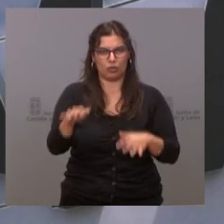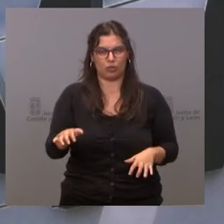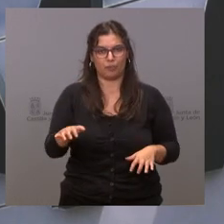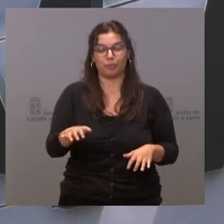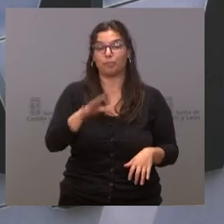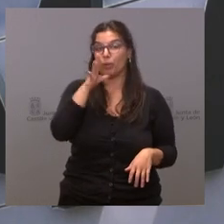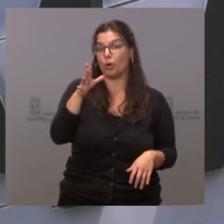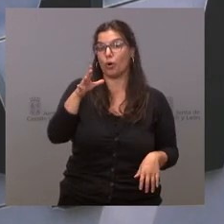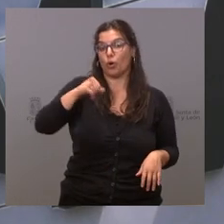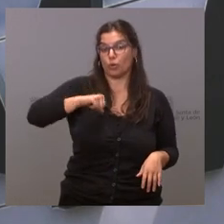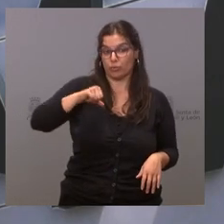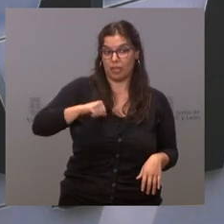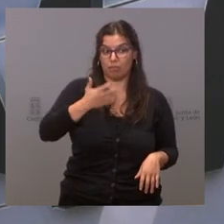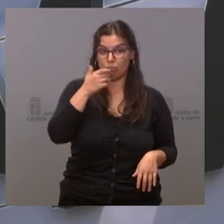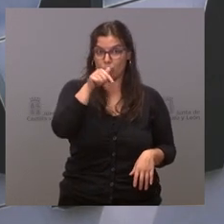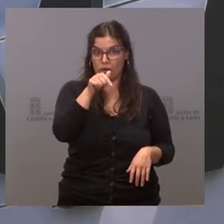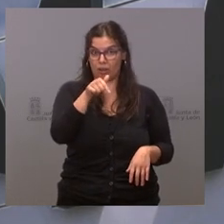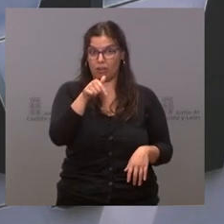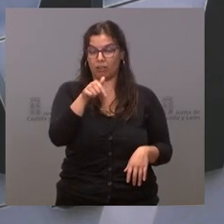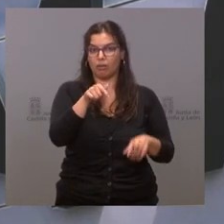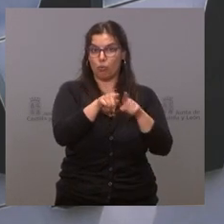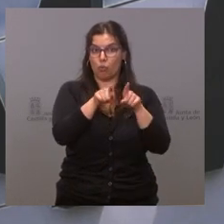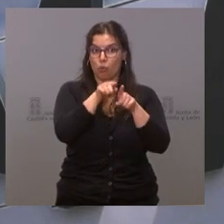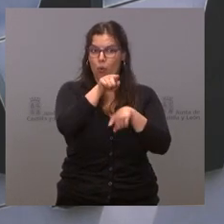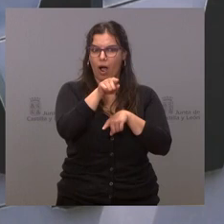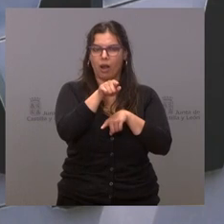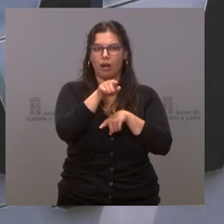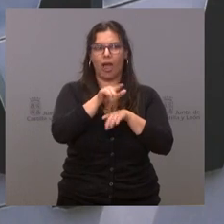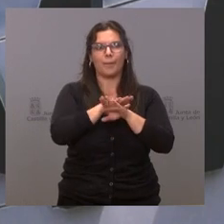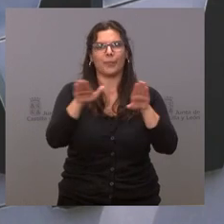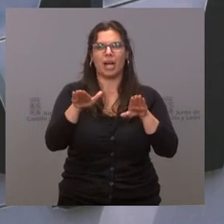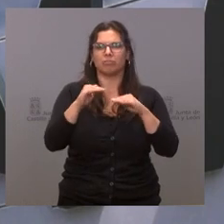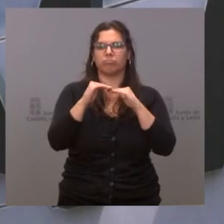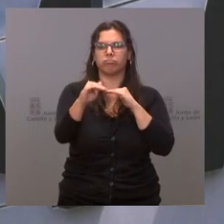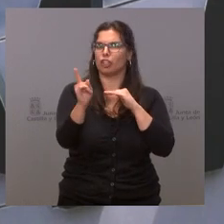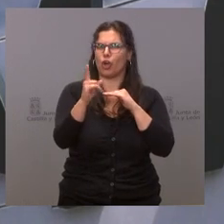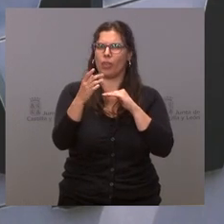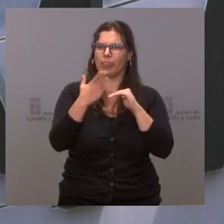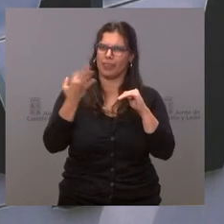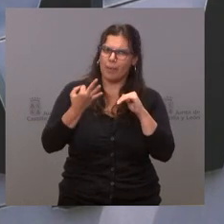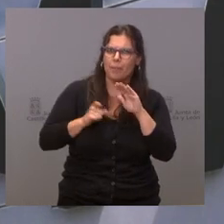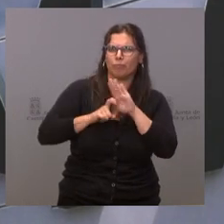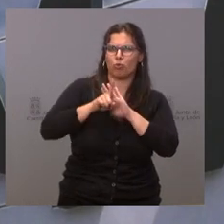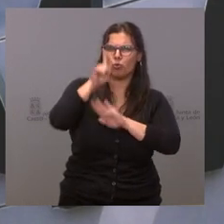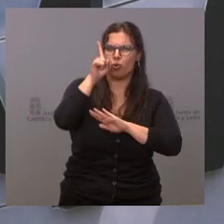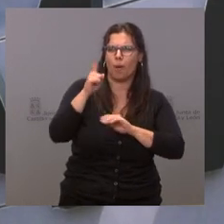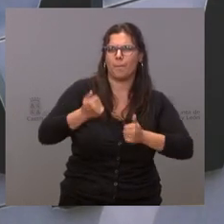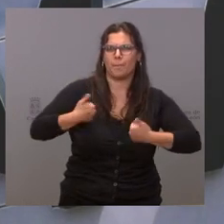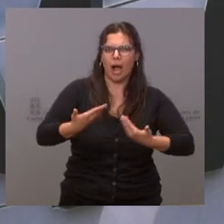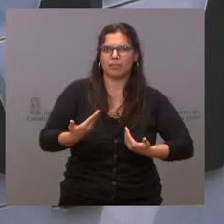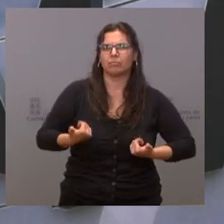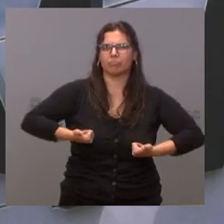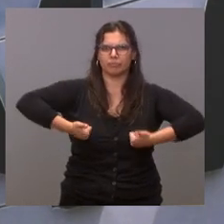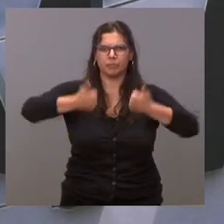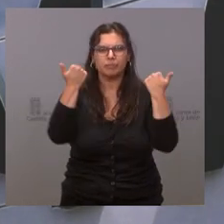hospital como éste no puede quedarse quieto tiene que ser ambicioso y se están trabajando en muchos